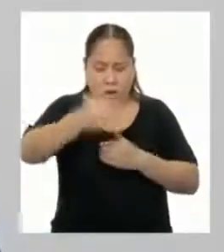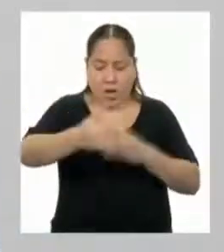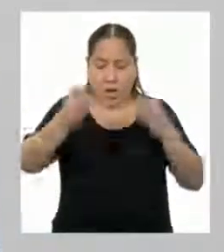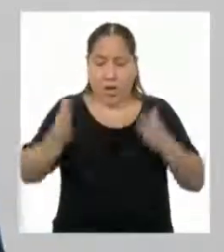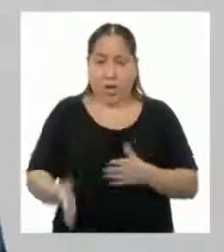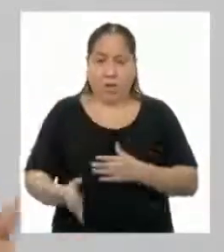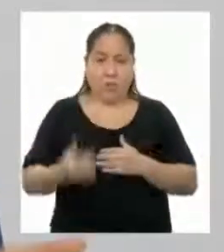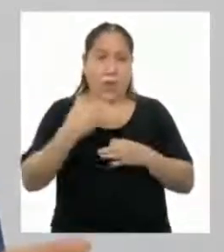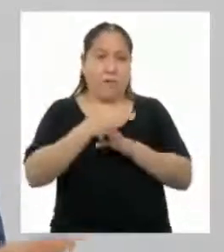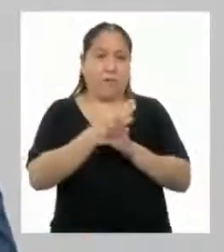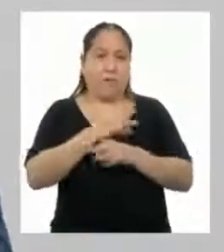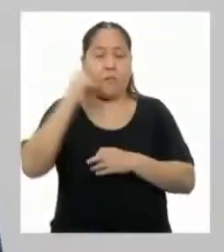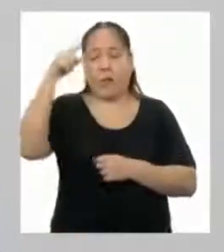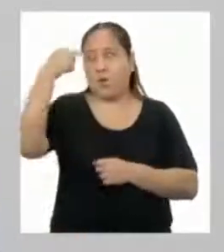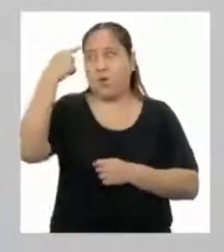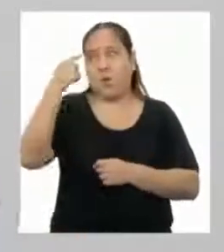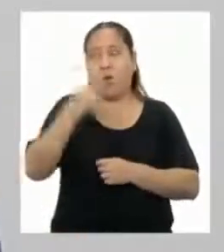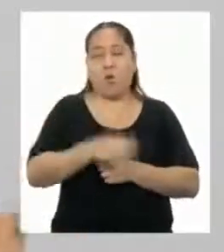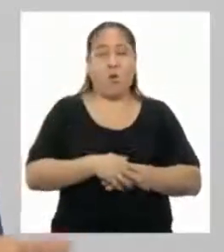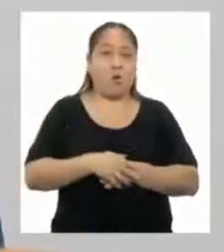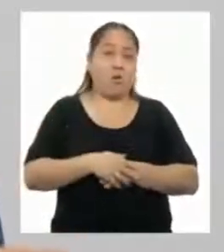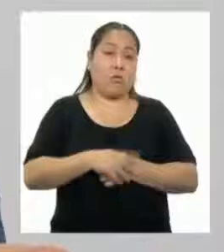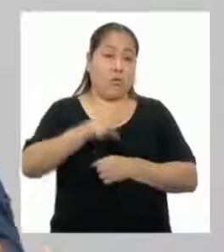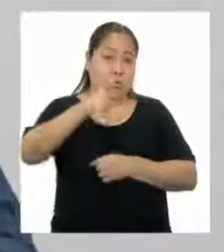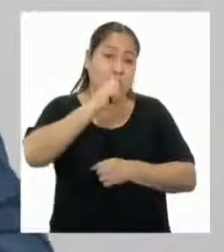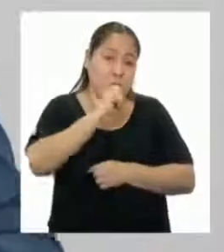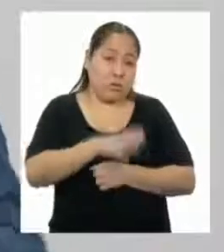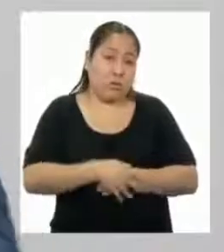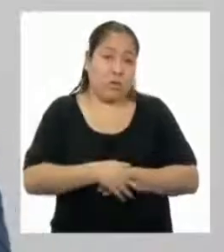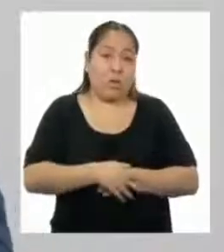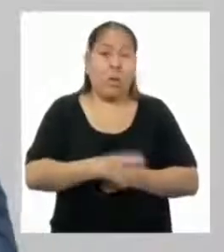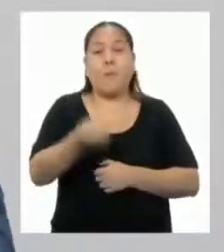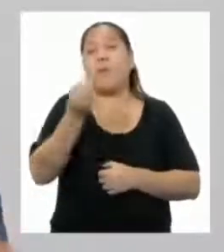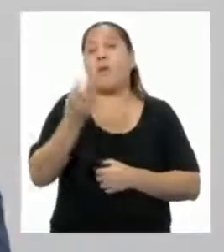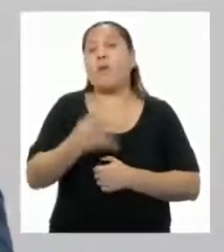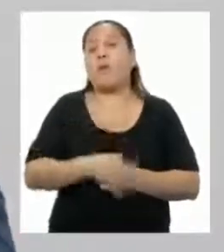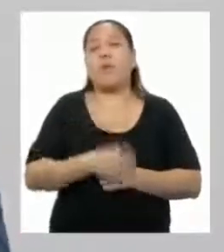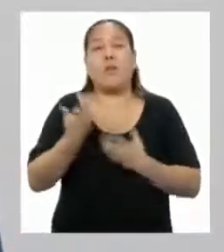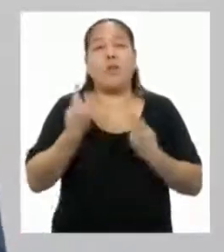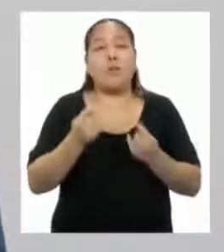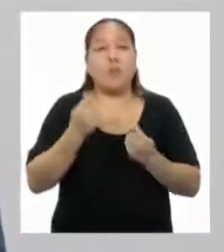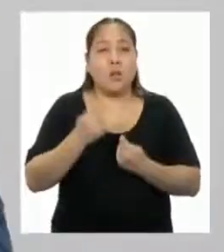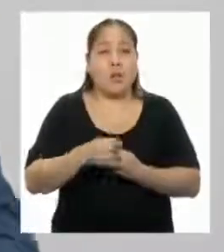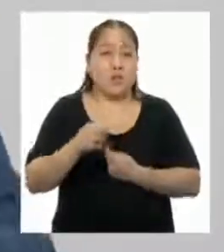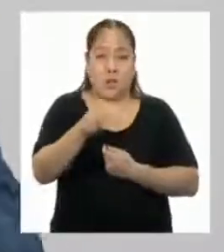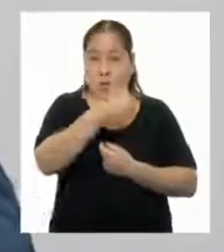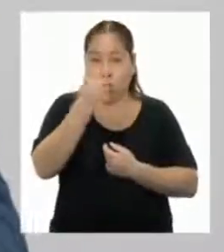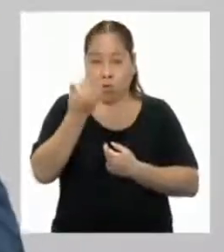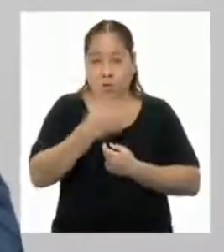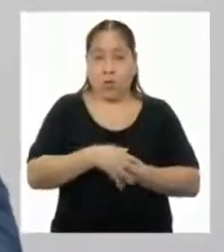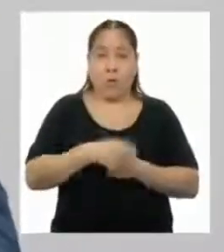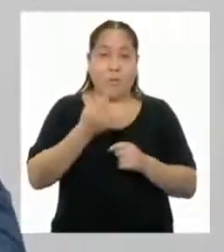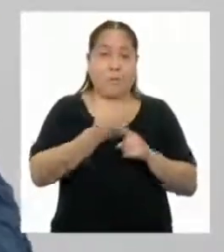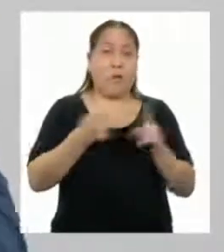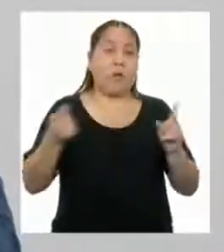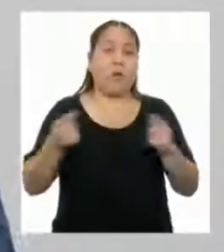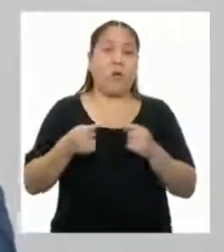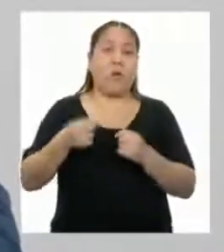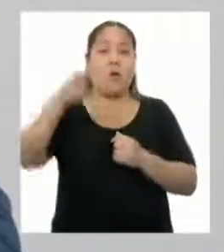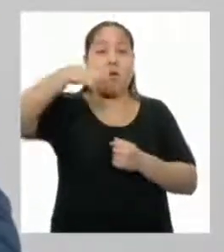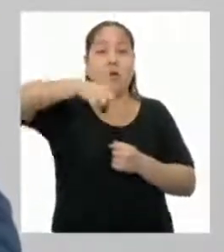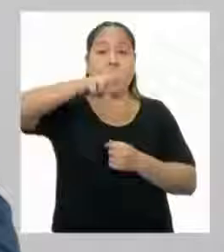caja con una forma loca, como dirías tú, ¿por qué no intentas lo mismo, pero con un